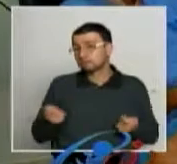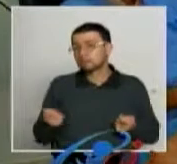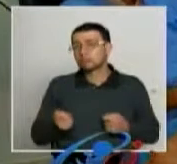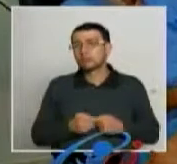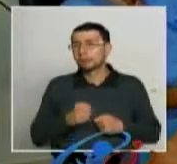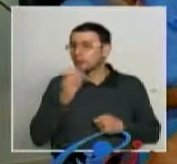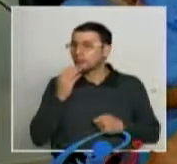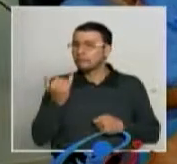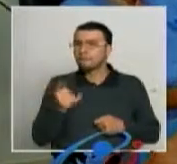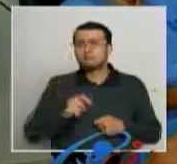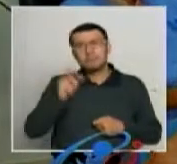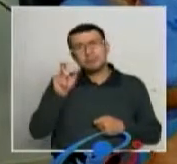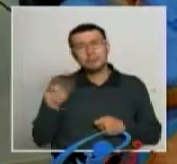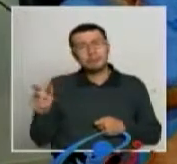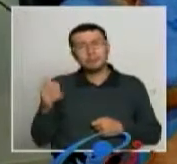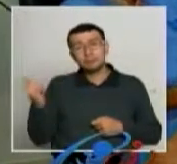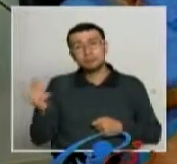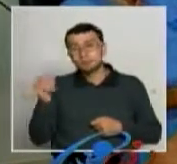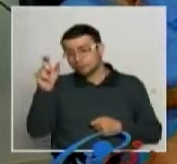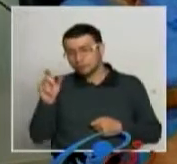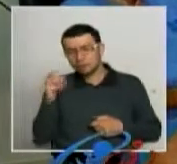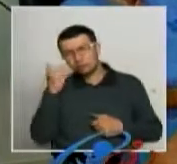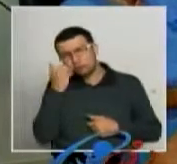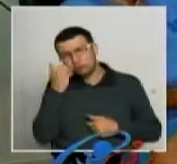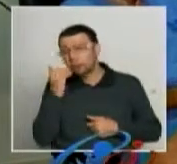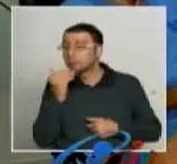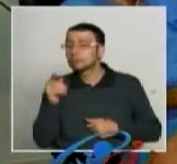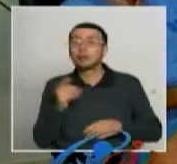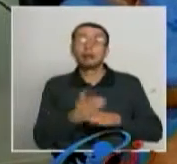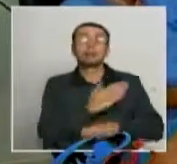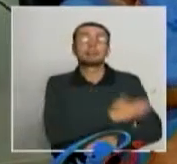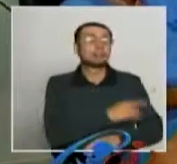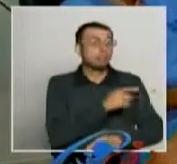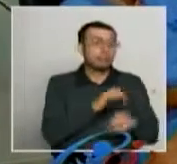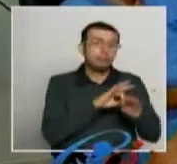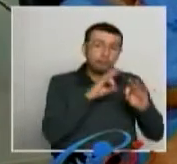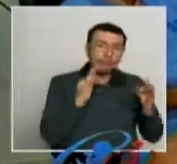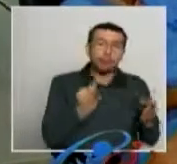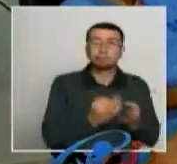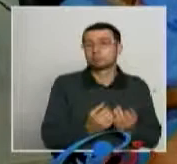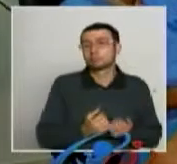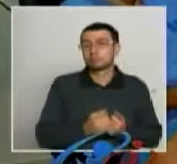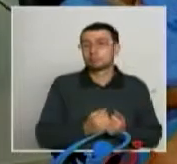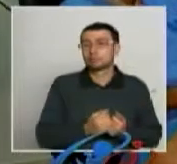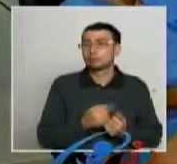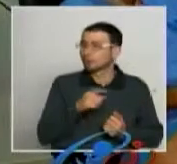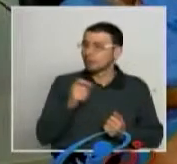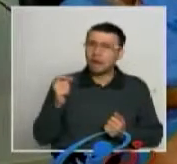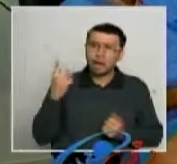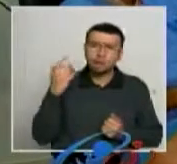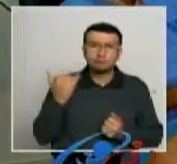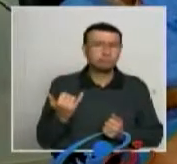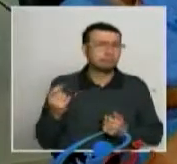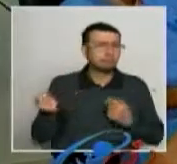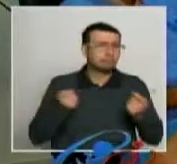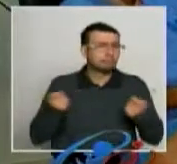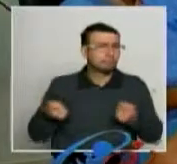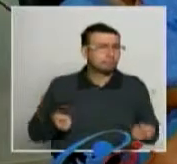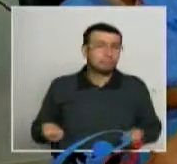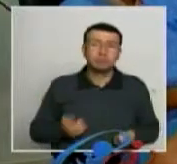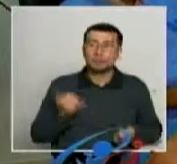estos tipos de pacientes hay muchas veces está el antecedente familiar, el antecedente patológico de patologías previas,